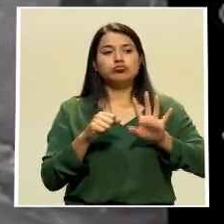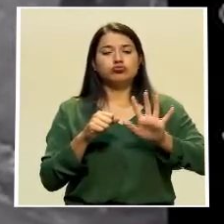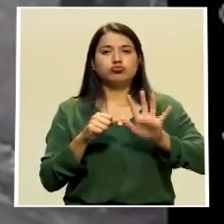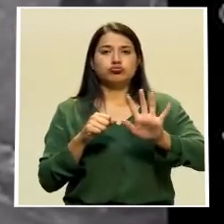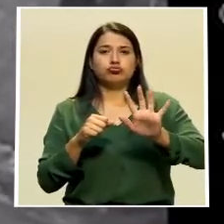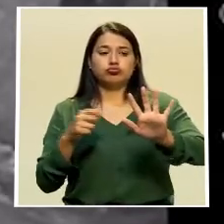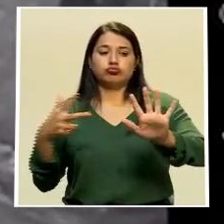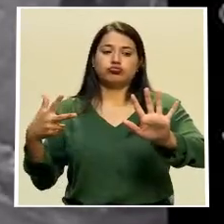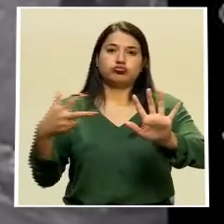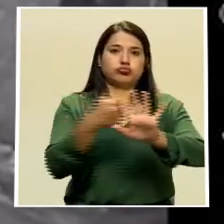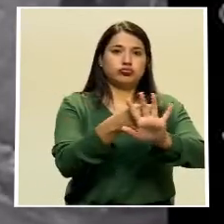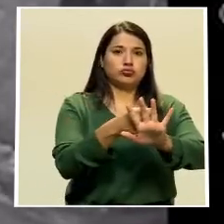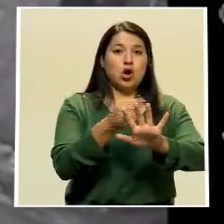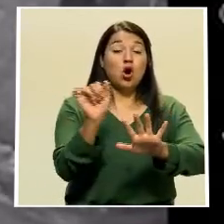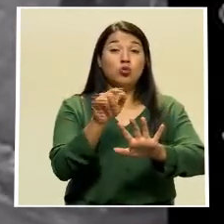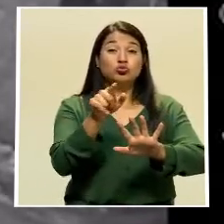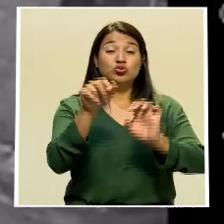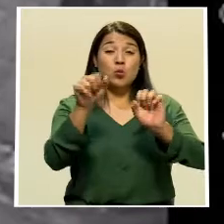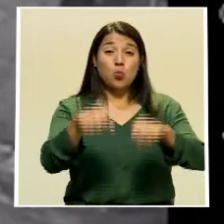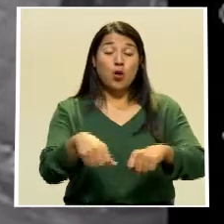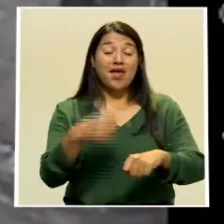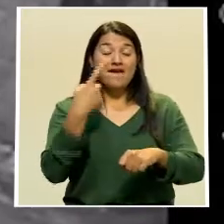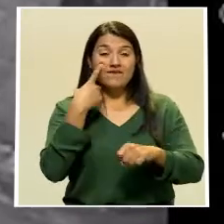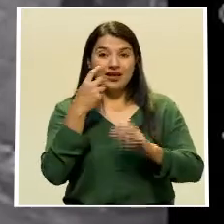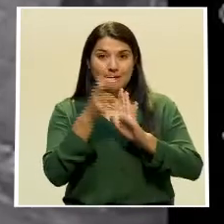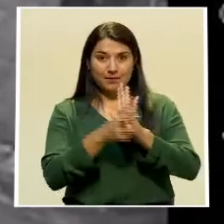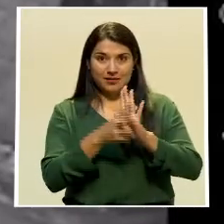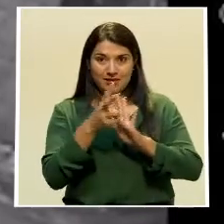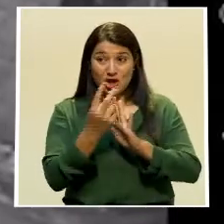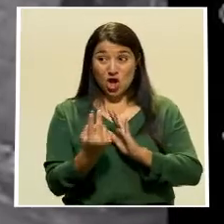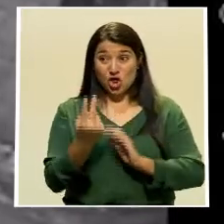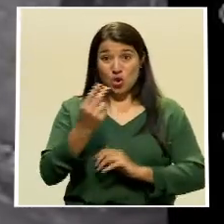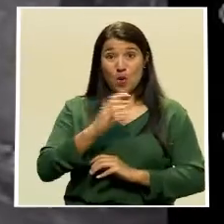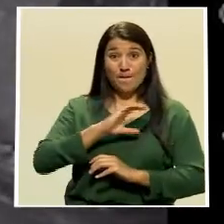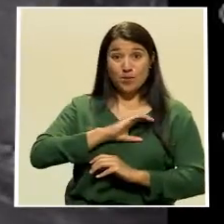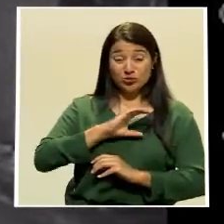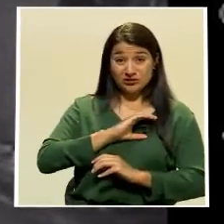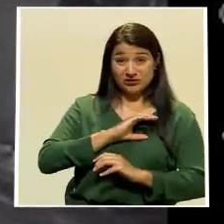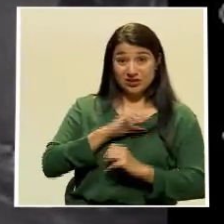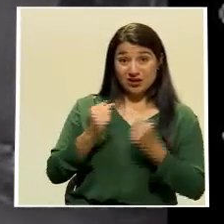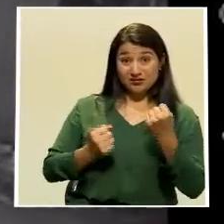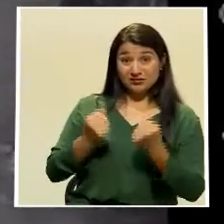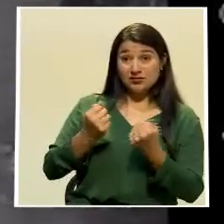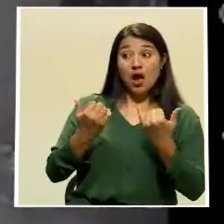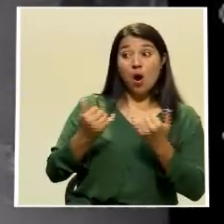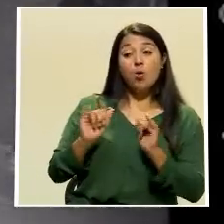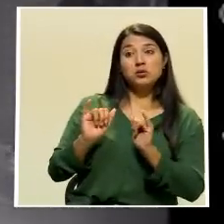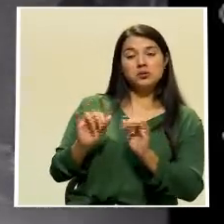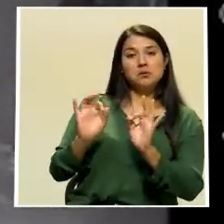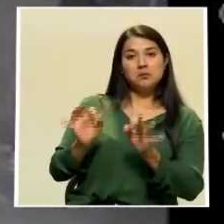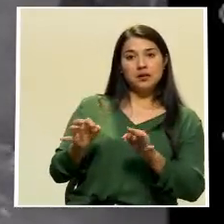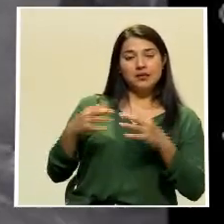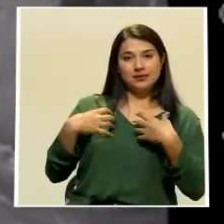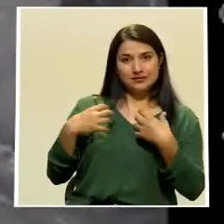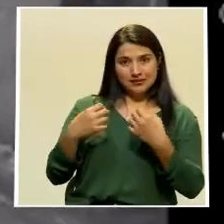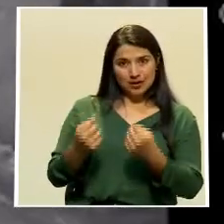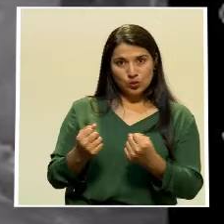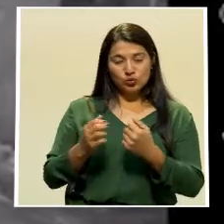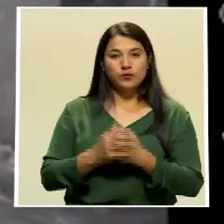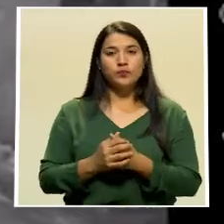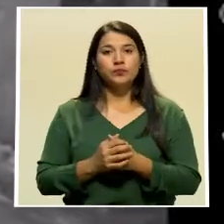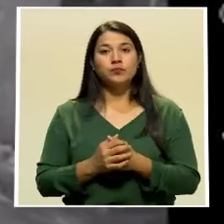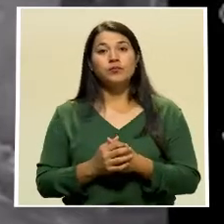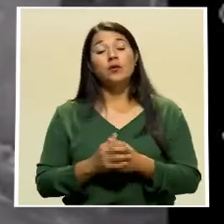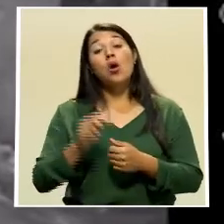tal y como se observa en este video. Los 2 oficiales que iban en la unidad policial se encuentran estables. Este jueves fueron